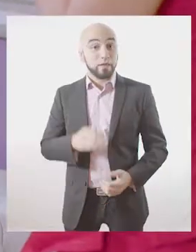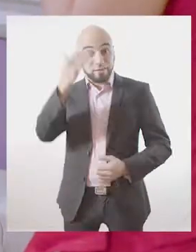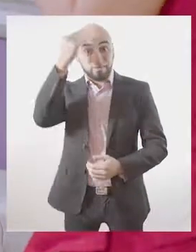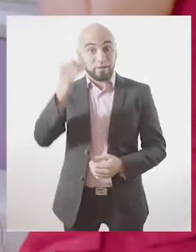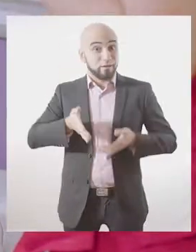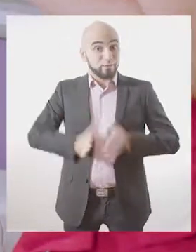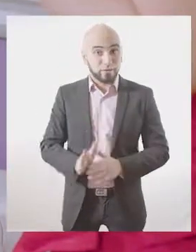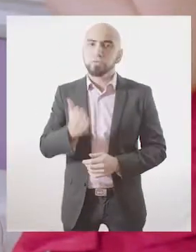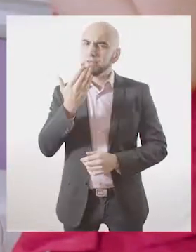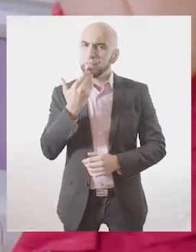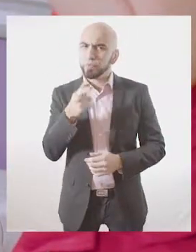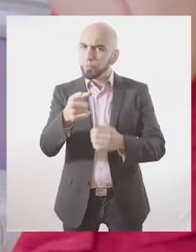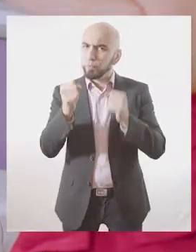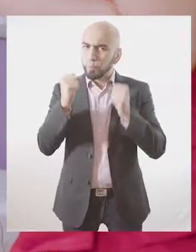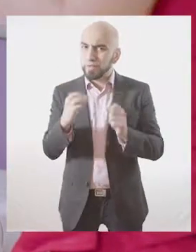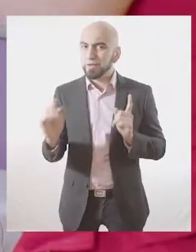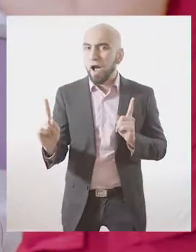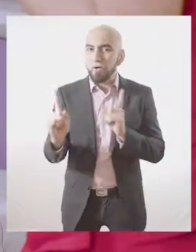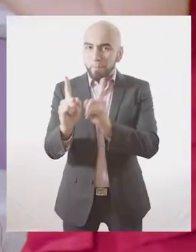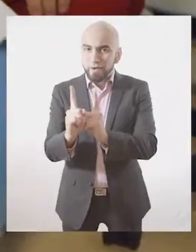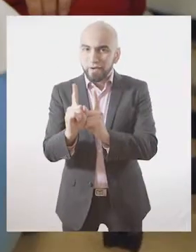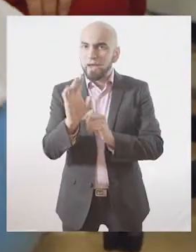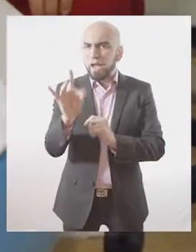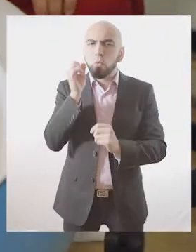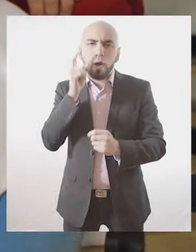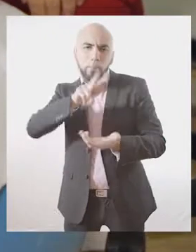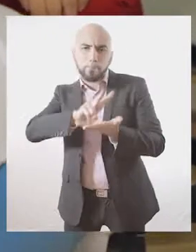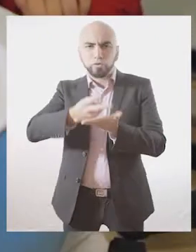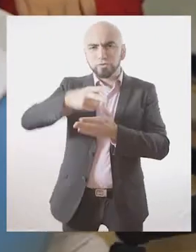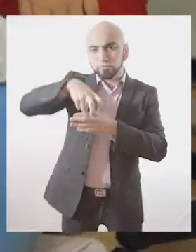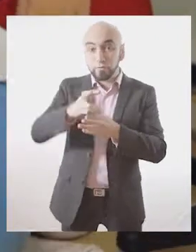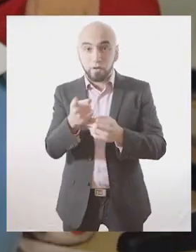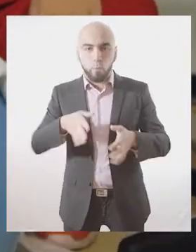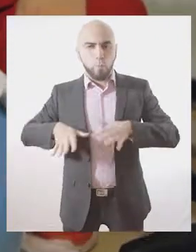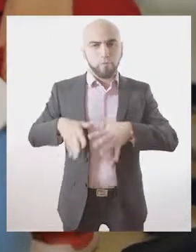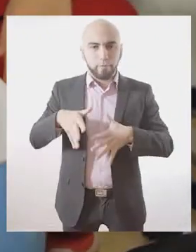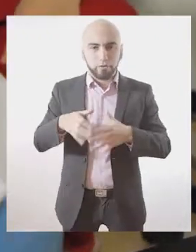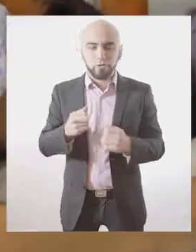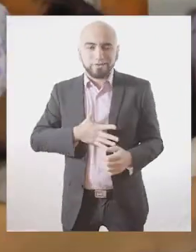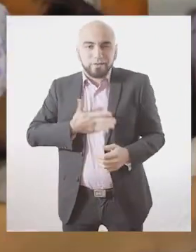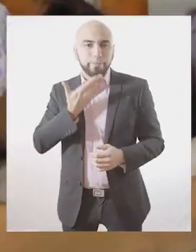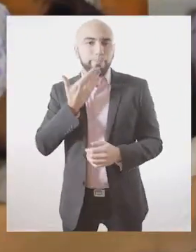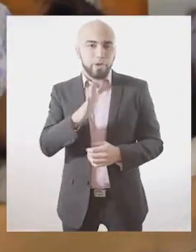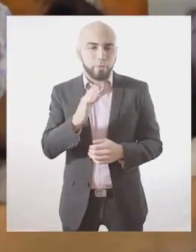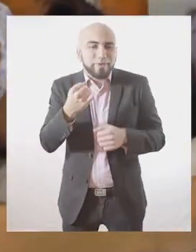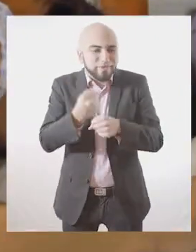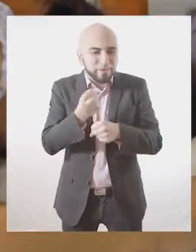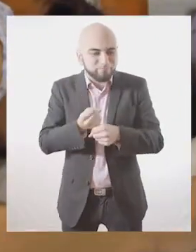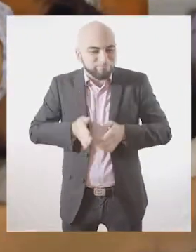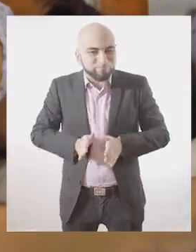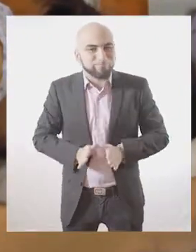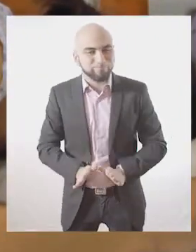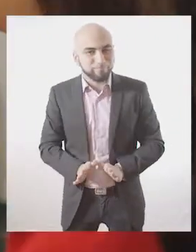día del nacimiento también podrás estar acompañada. Elegir posiciones y movimientos que te hagan sentir mejor durante el trabajo